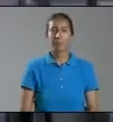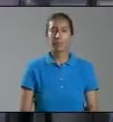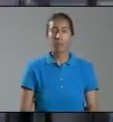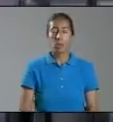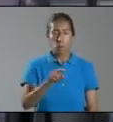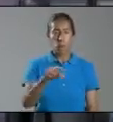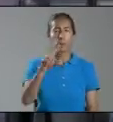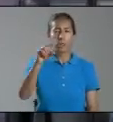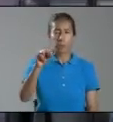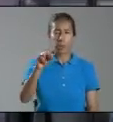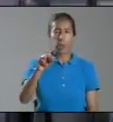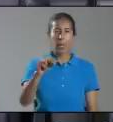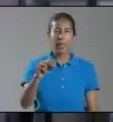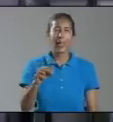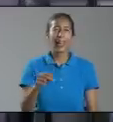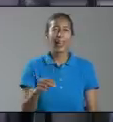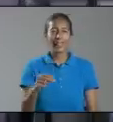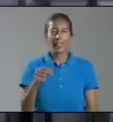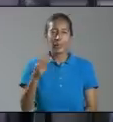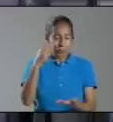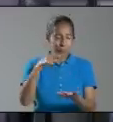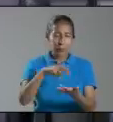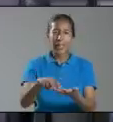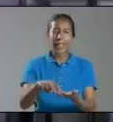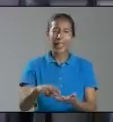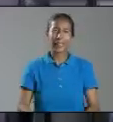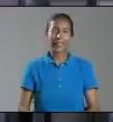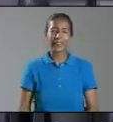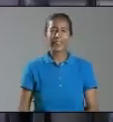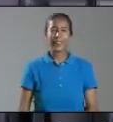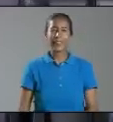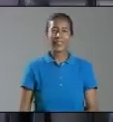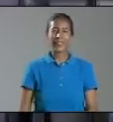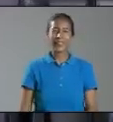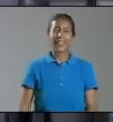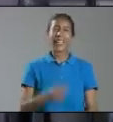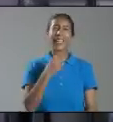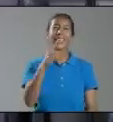¿Usted no ha leído primero a Sergio que dice que la necesidad tiene cara de chucho?